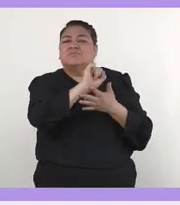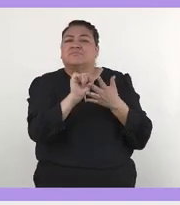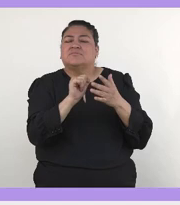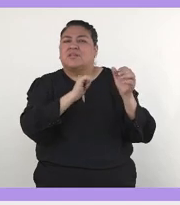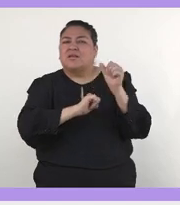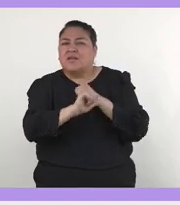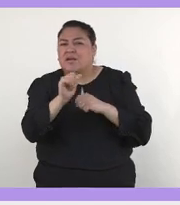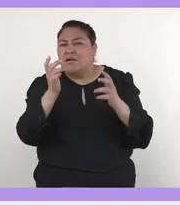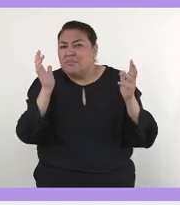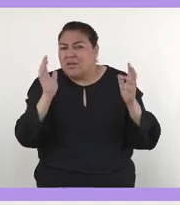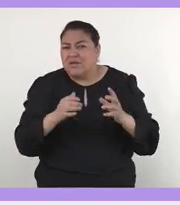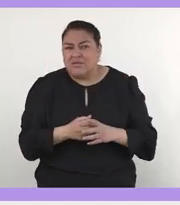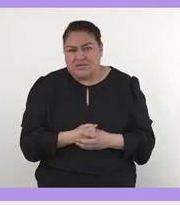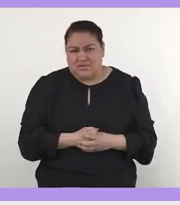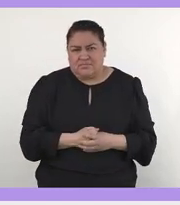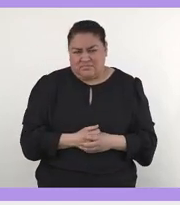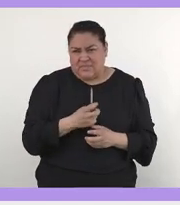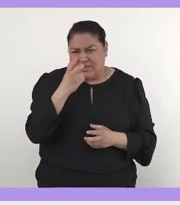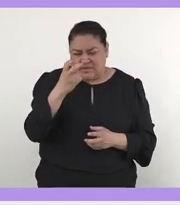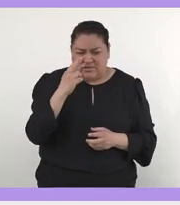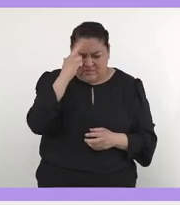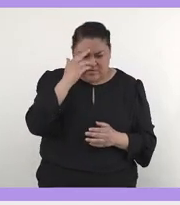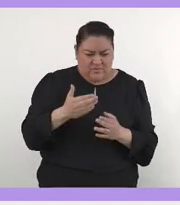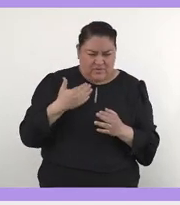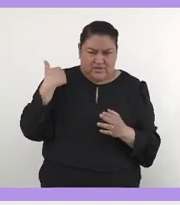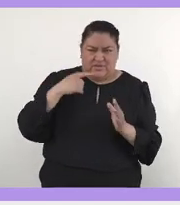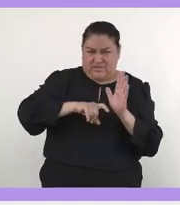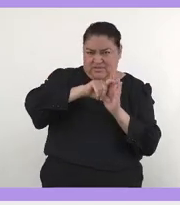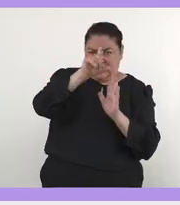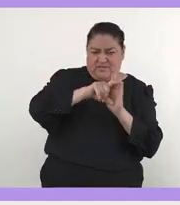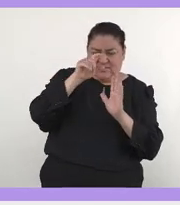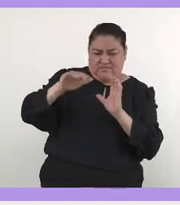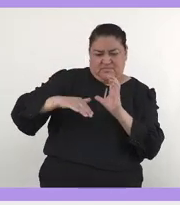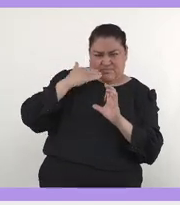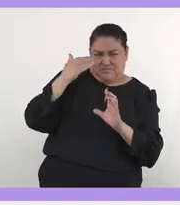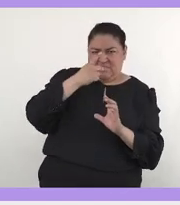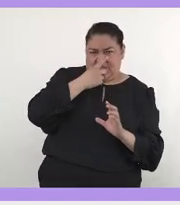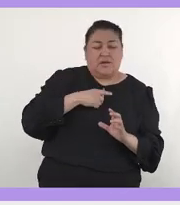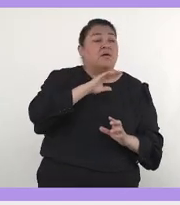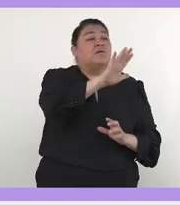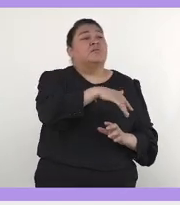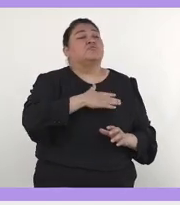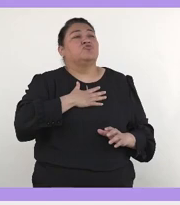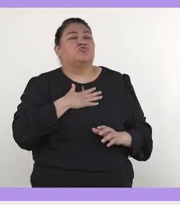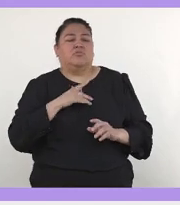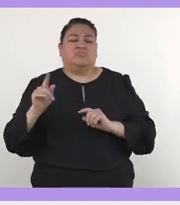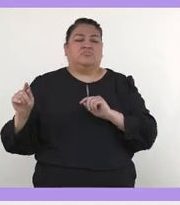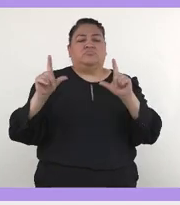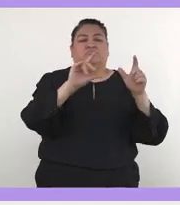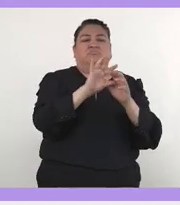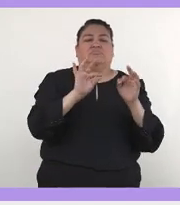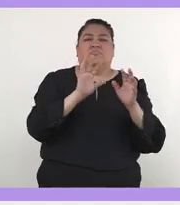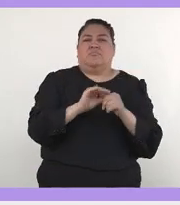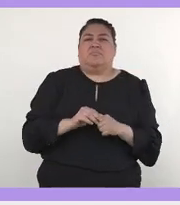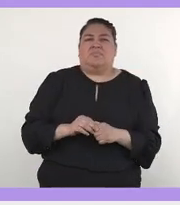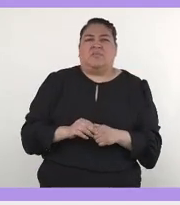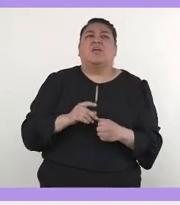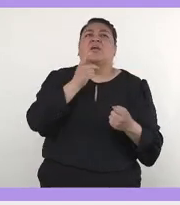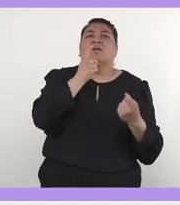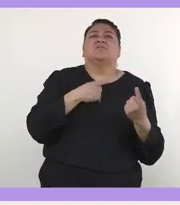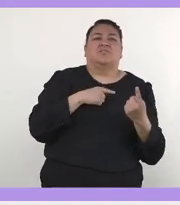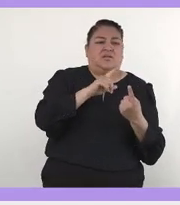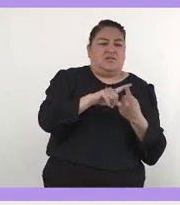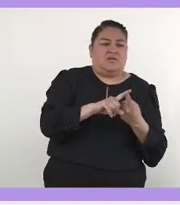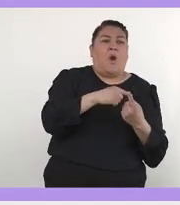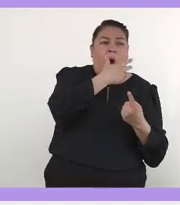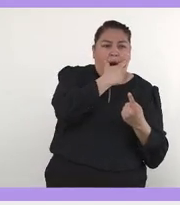que cómo cómo voy a decir Mejor que una vez me escribieron en instagram Oye tengo que dar una presentación y qué tengo que decir bienvenidos bienvenidas bienvenides